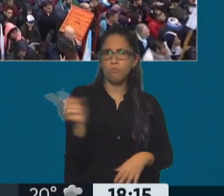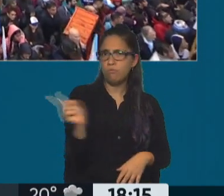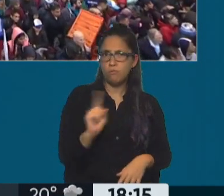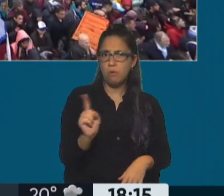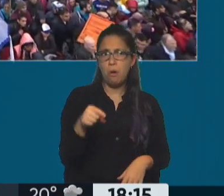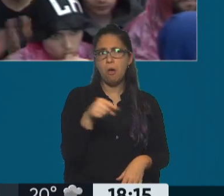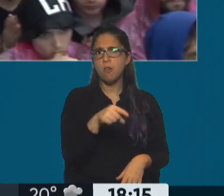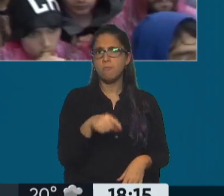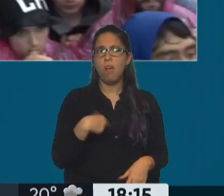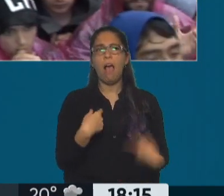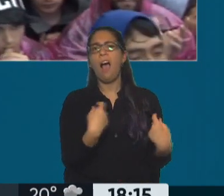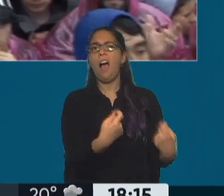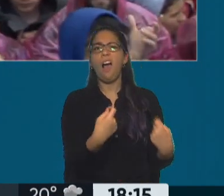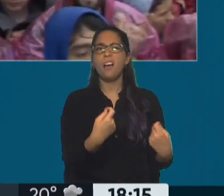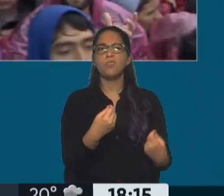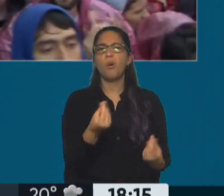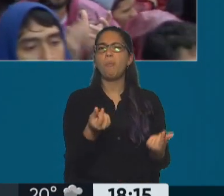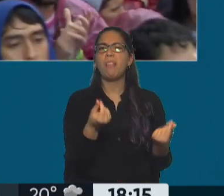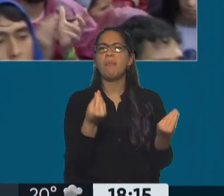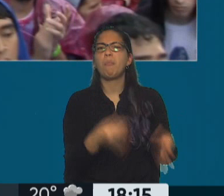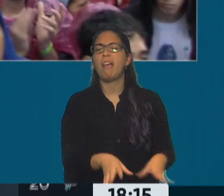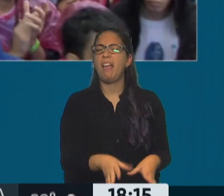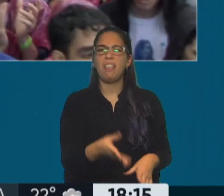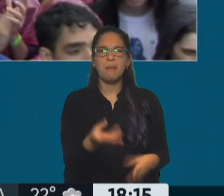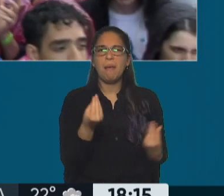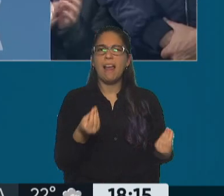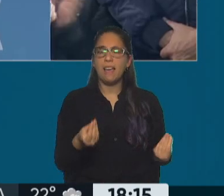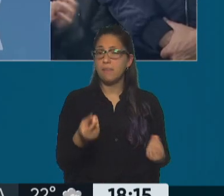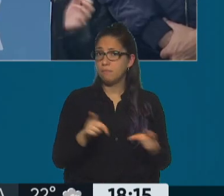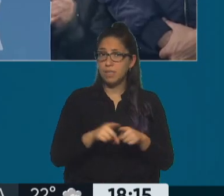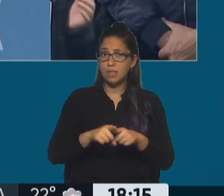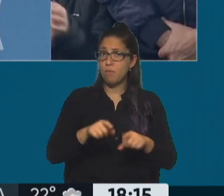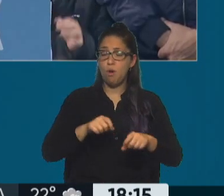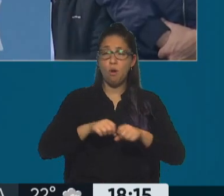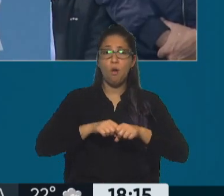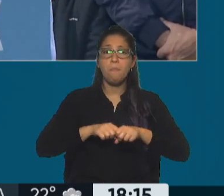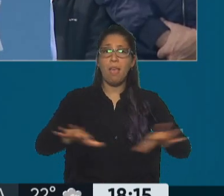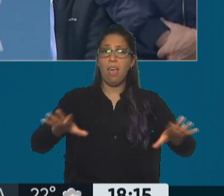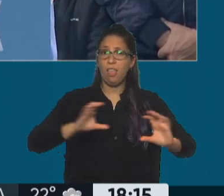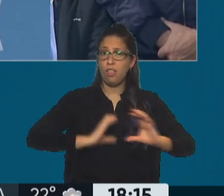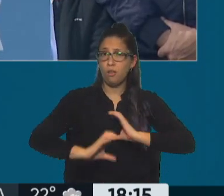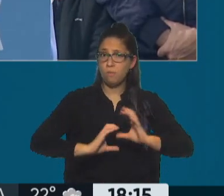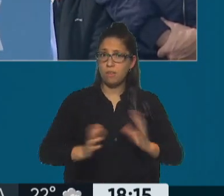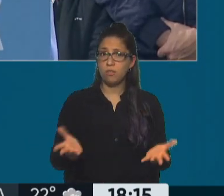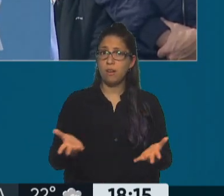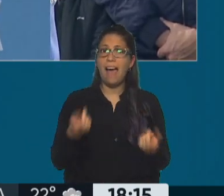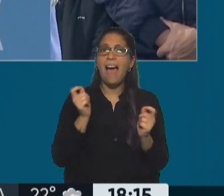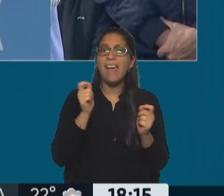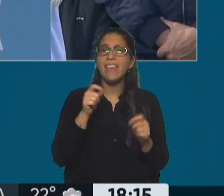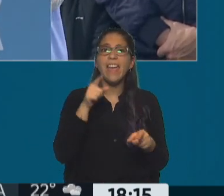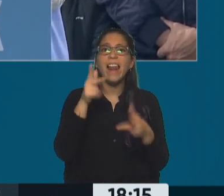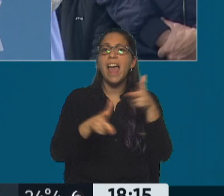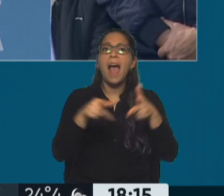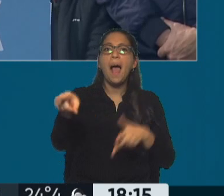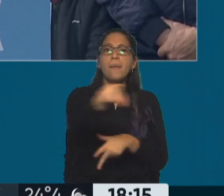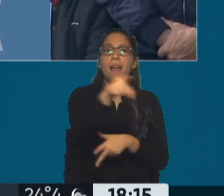contrario, fuera un gasto, una pérdida. Fíjense lo que pasa en los medios. Los medios, ¿a quién se dirigen en general los medios?